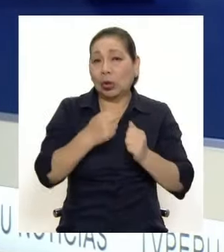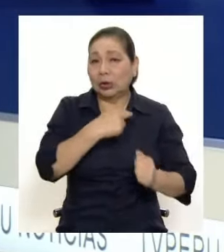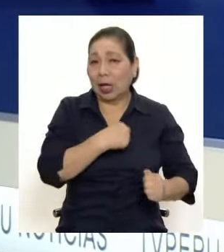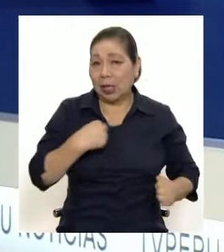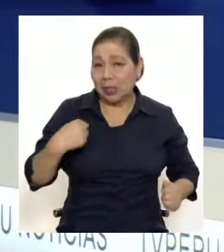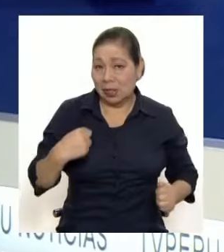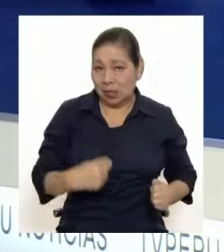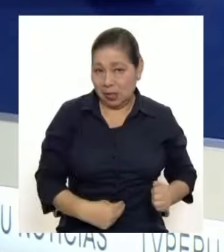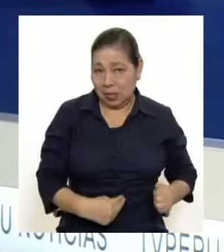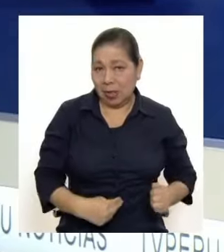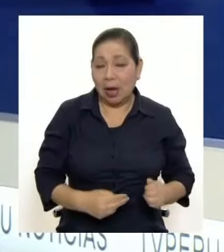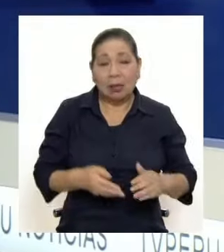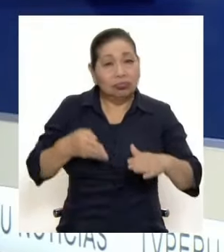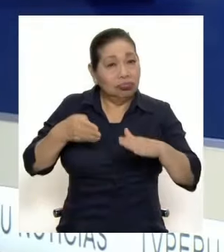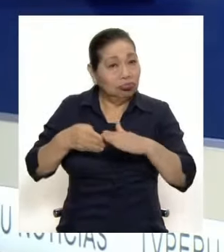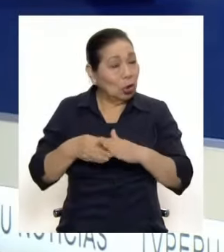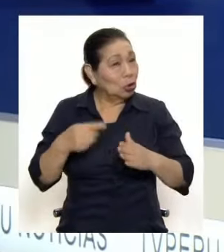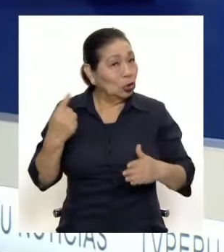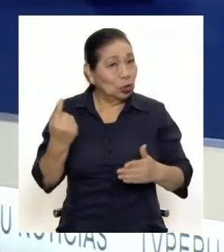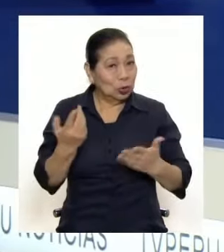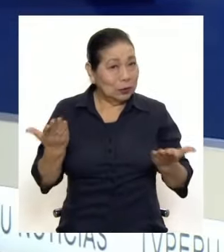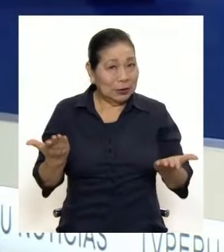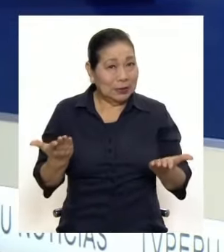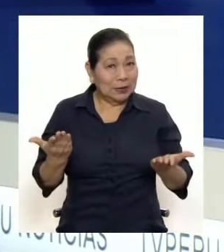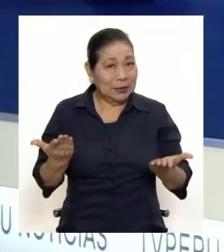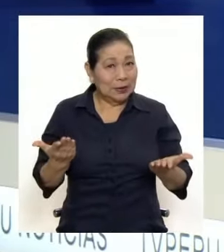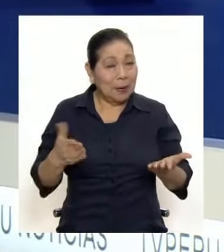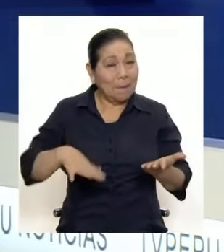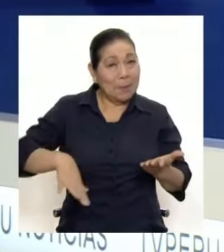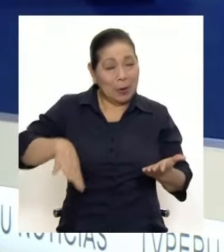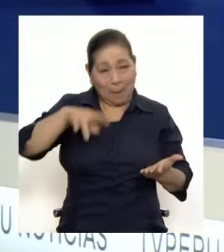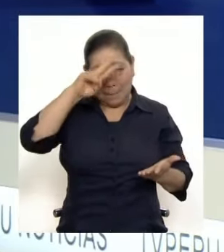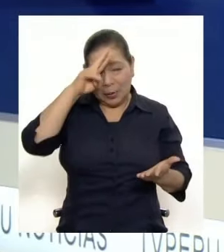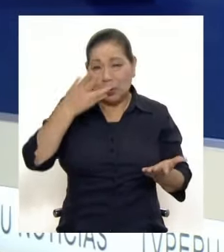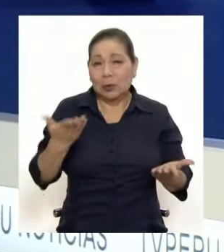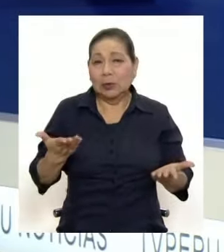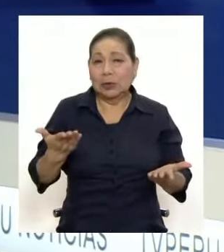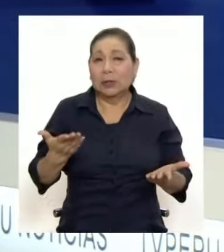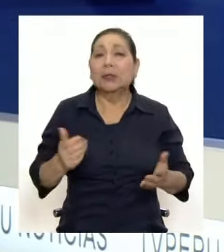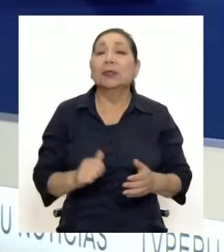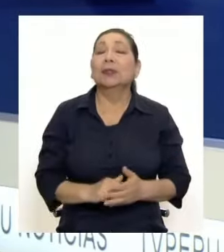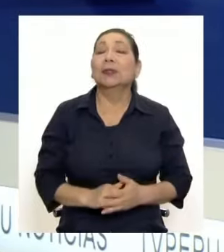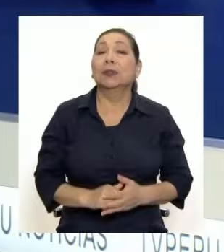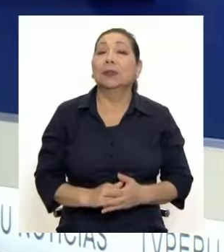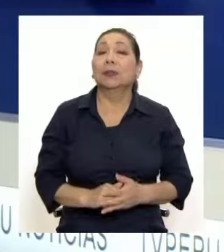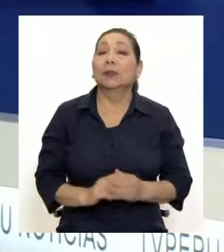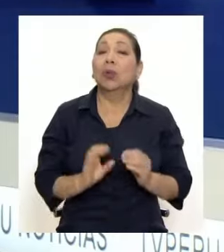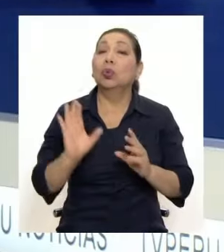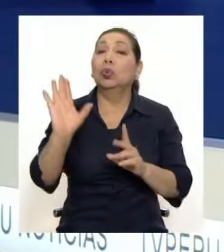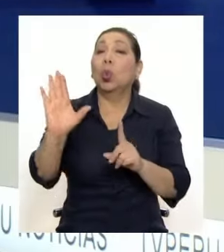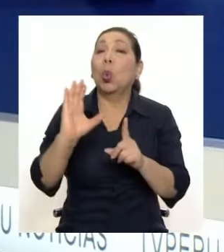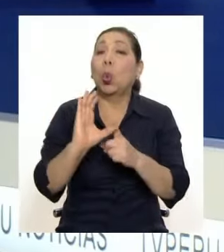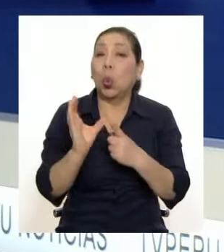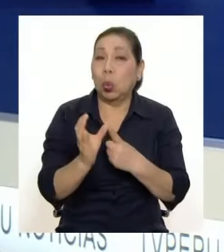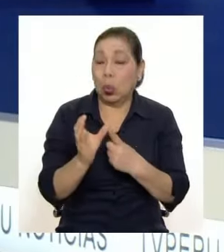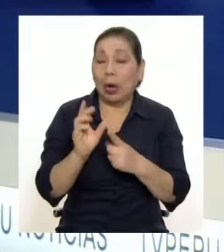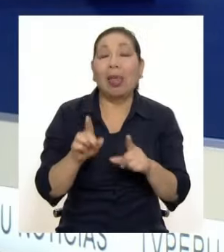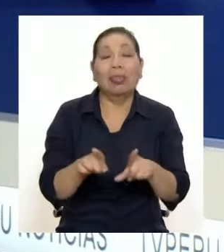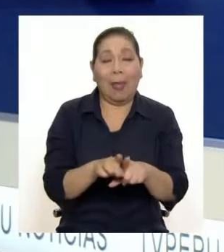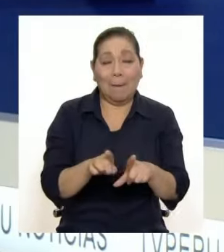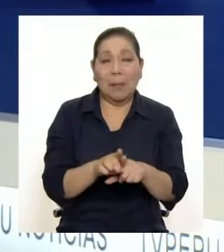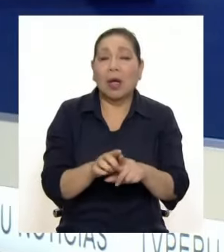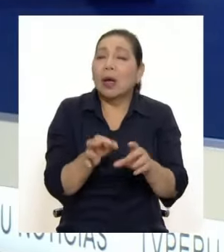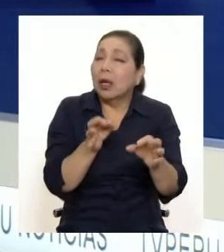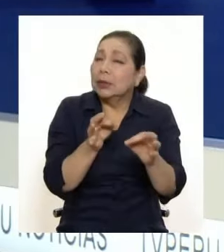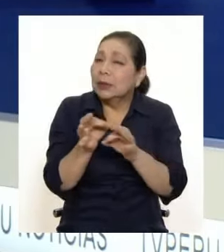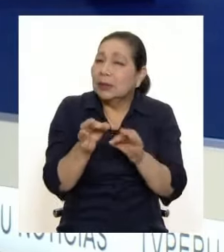para que dar acceso No es cierto a al pueblo peruano a a la a la cultura china y a los